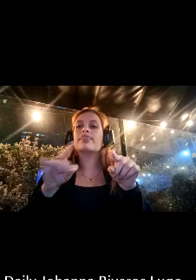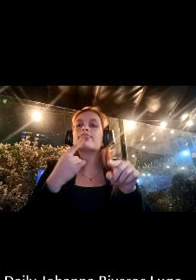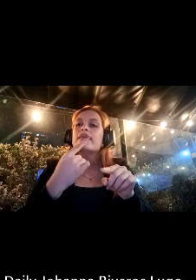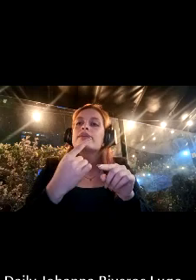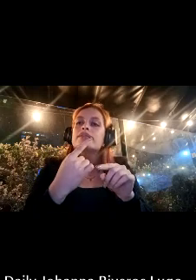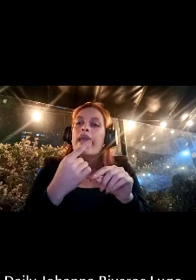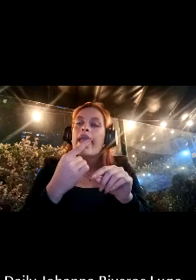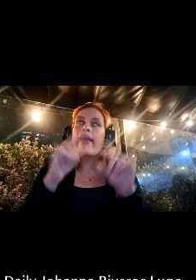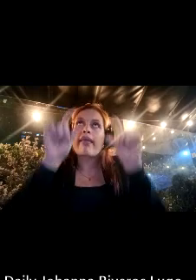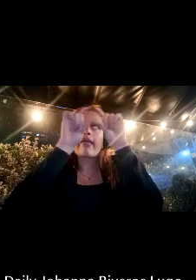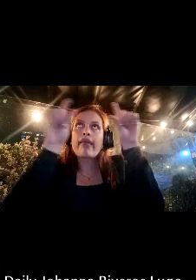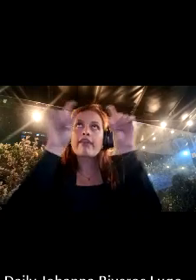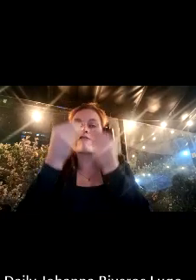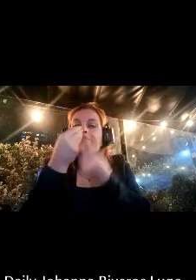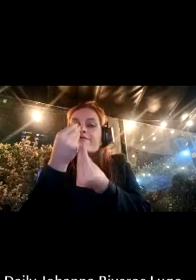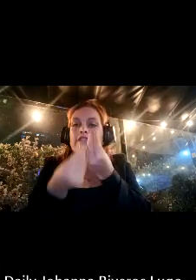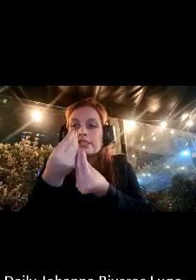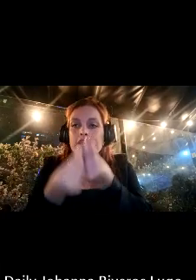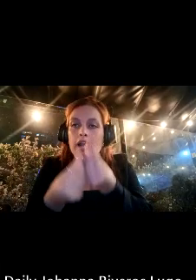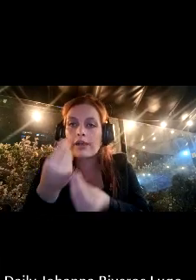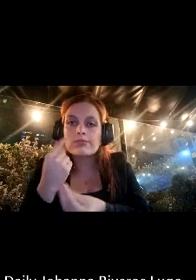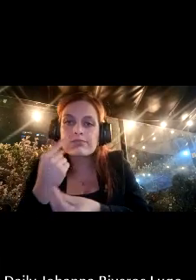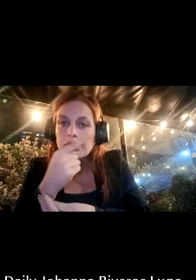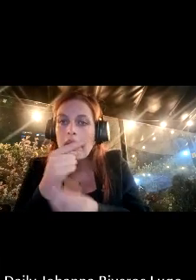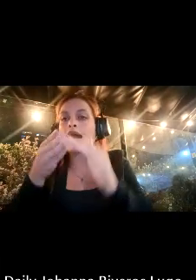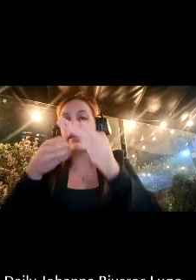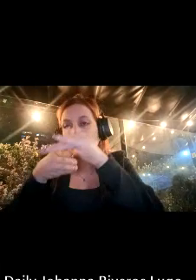Acá está como toda la introducción